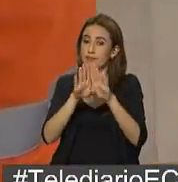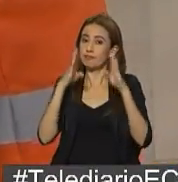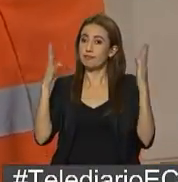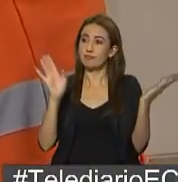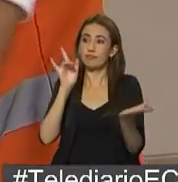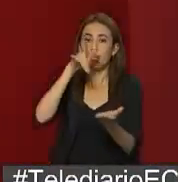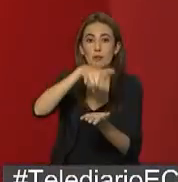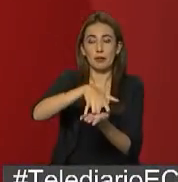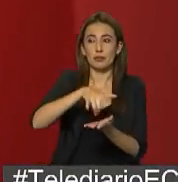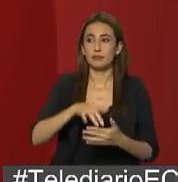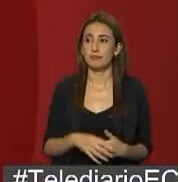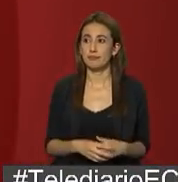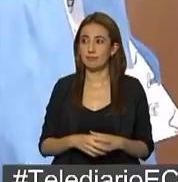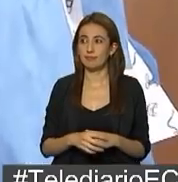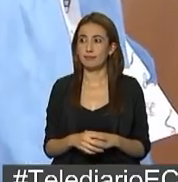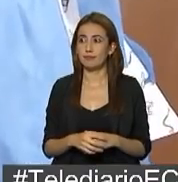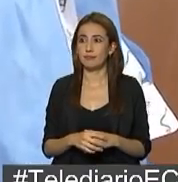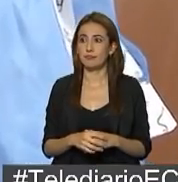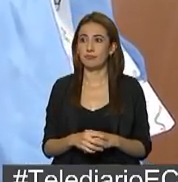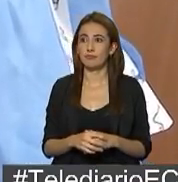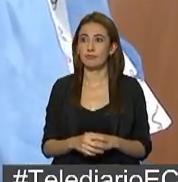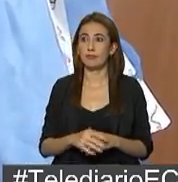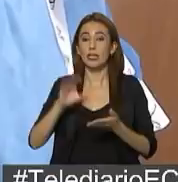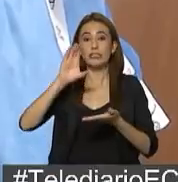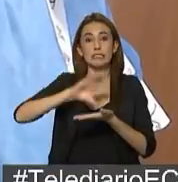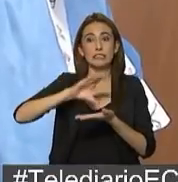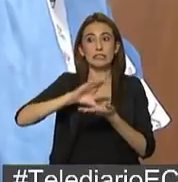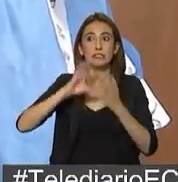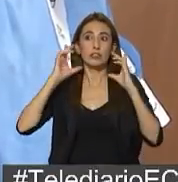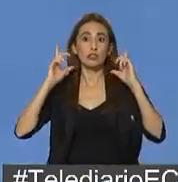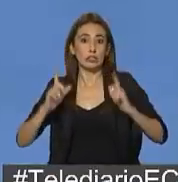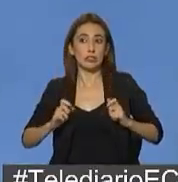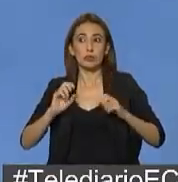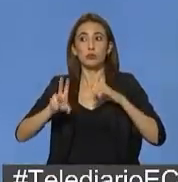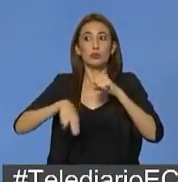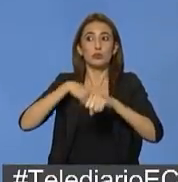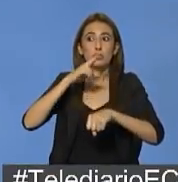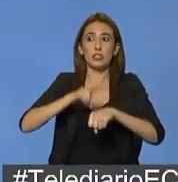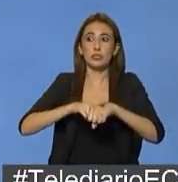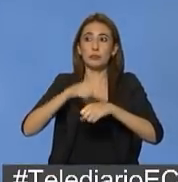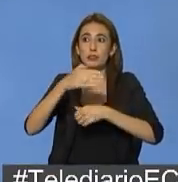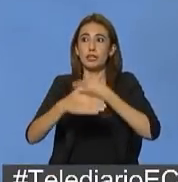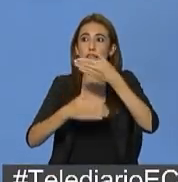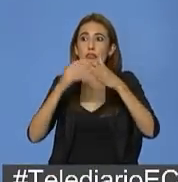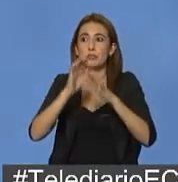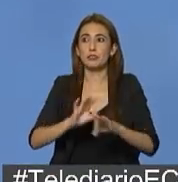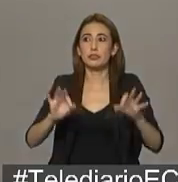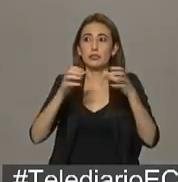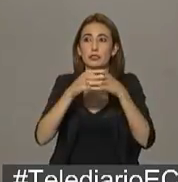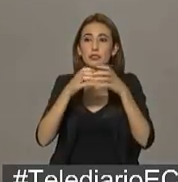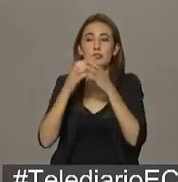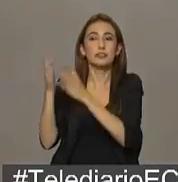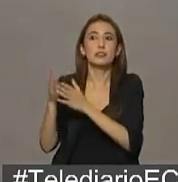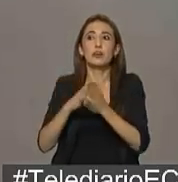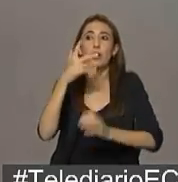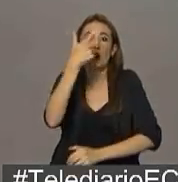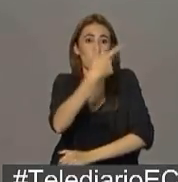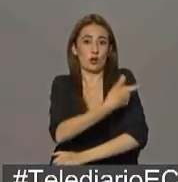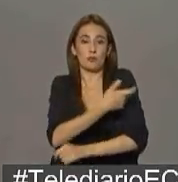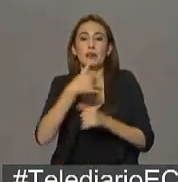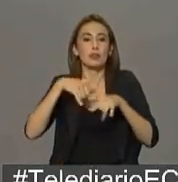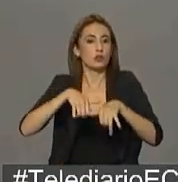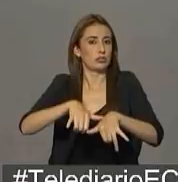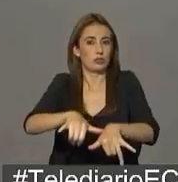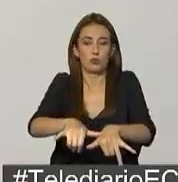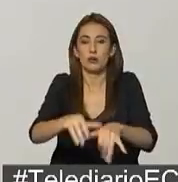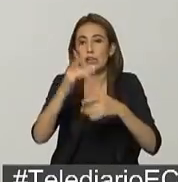de bioseguridad. Los centros de salud pública atienden con normalidad para cumplir el esquema de vacunación de los menores de edad para evitar la reaparición de